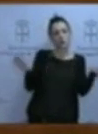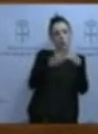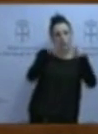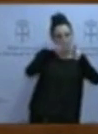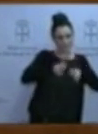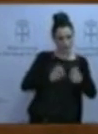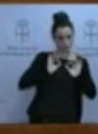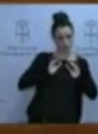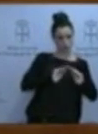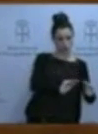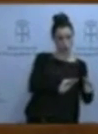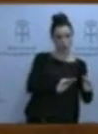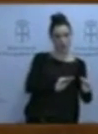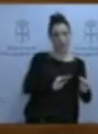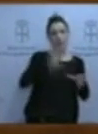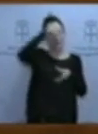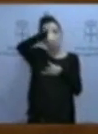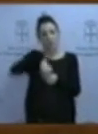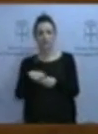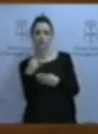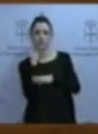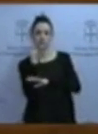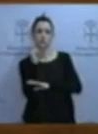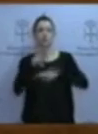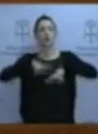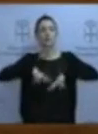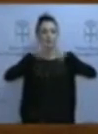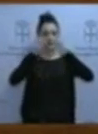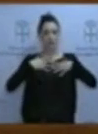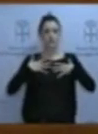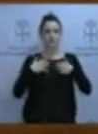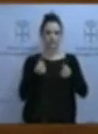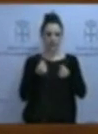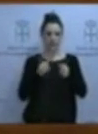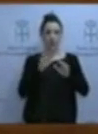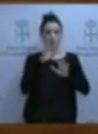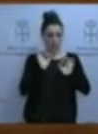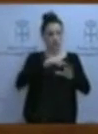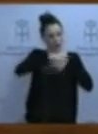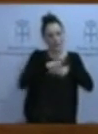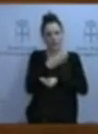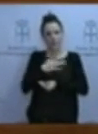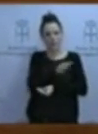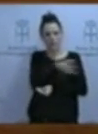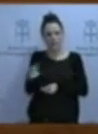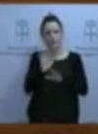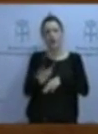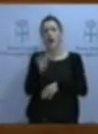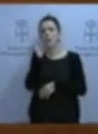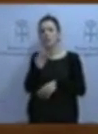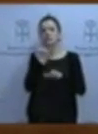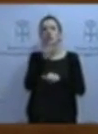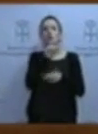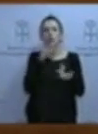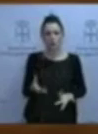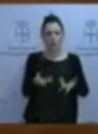investigación dentro del Instituto de Investigación Sanitaria, perfectamente, pero de forma que cualquier grupo